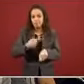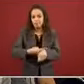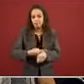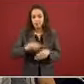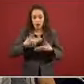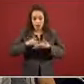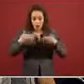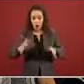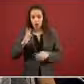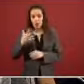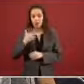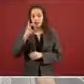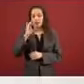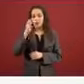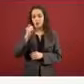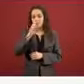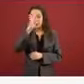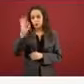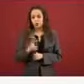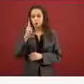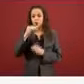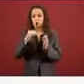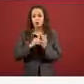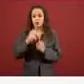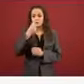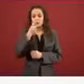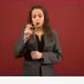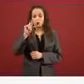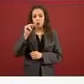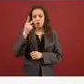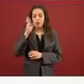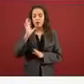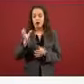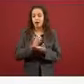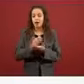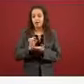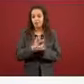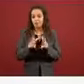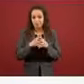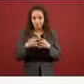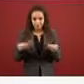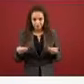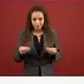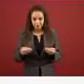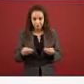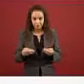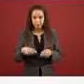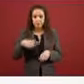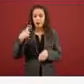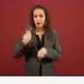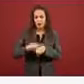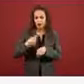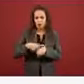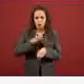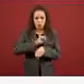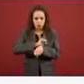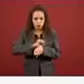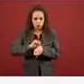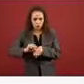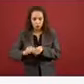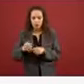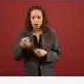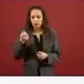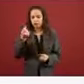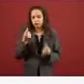39%, que son 2,282, que se recuperaron. Entonces tuvieron una enfermedad leve o unos pocos enfermedad grave